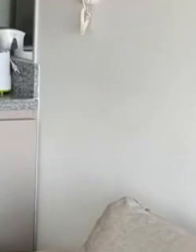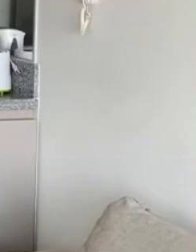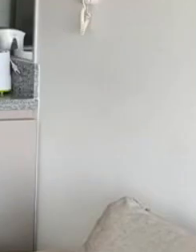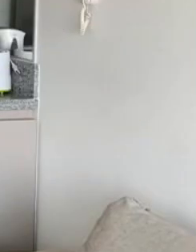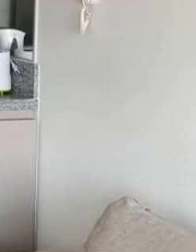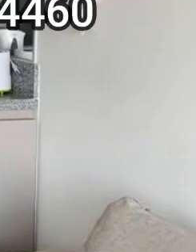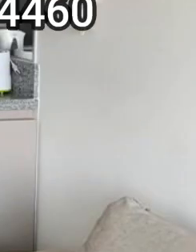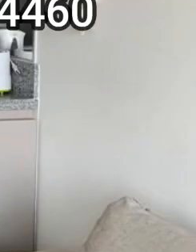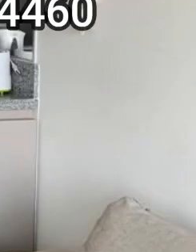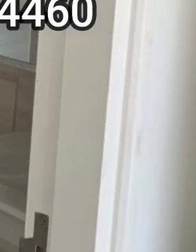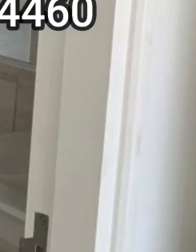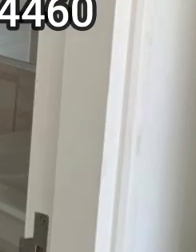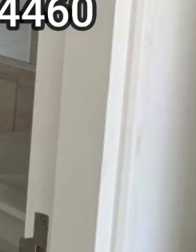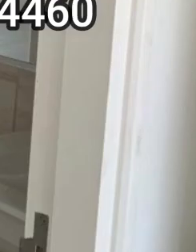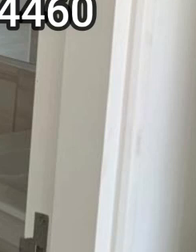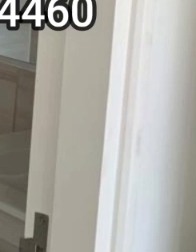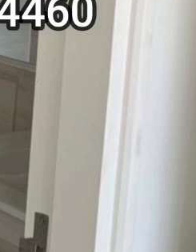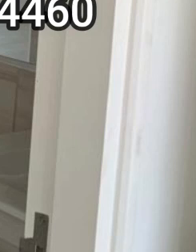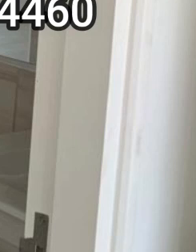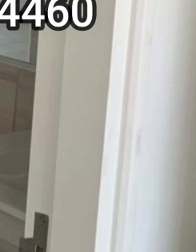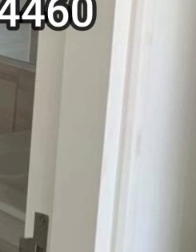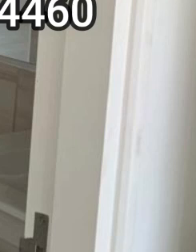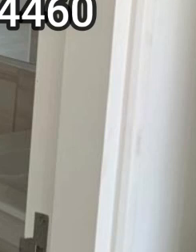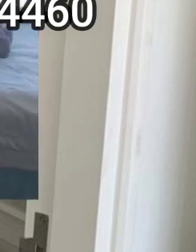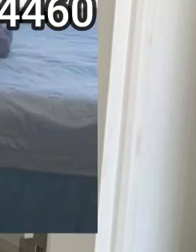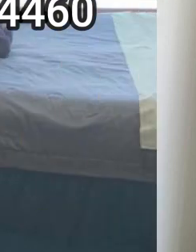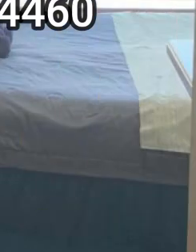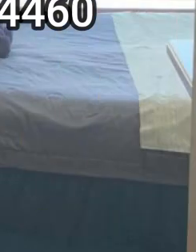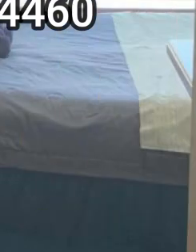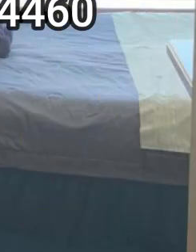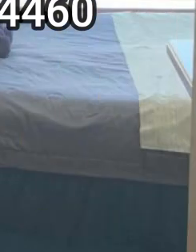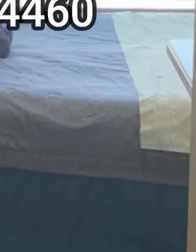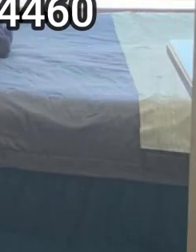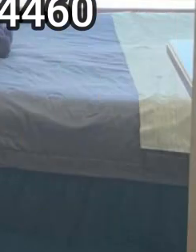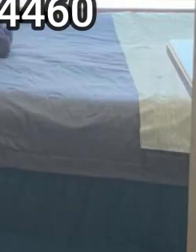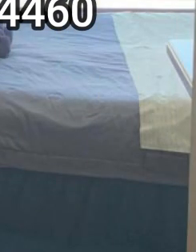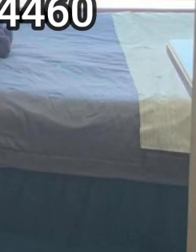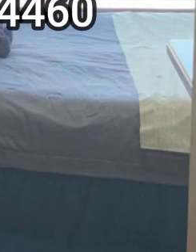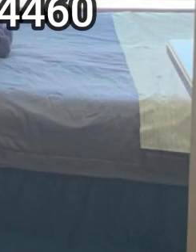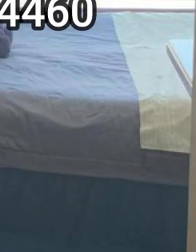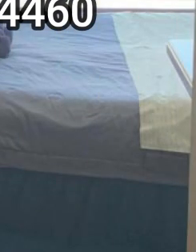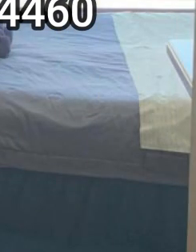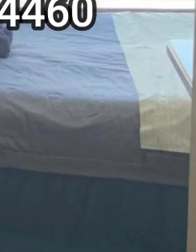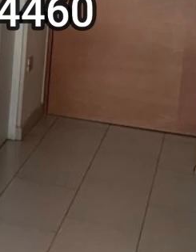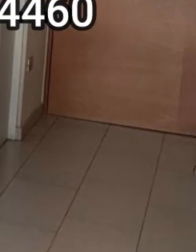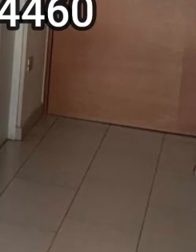seguros. 100% en línea. Contacto, fono WhatsApp